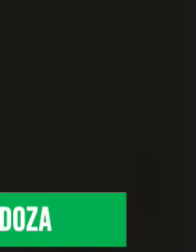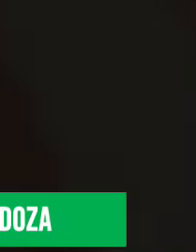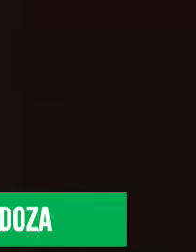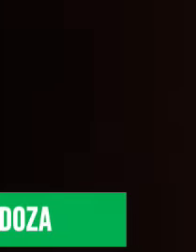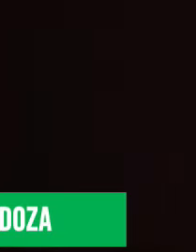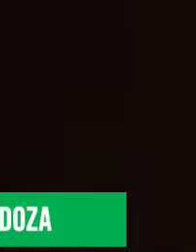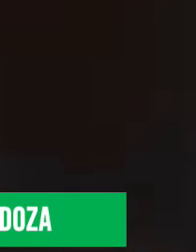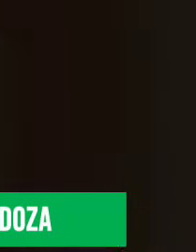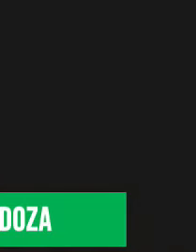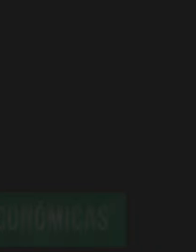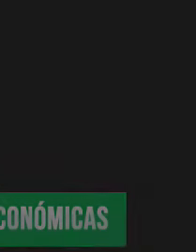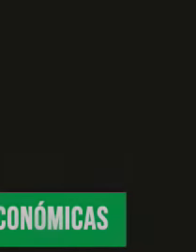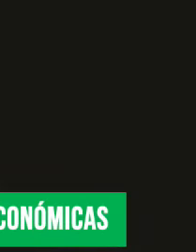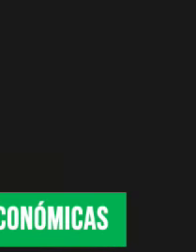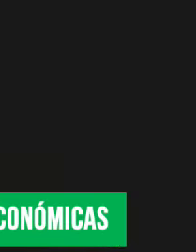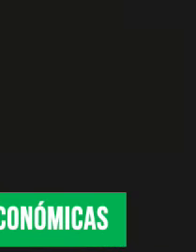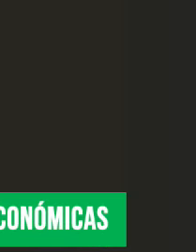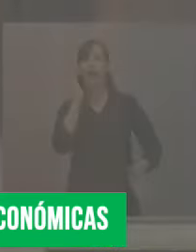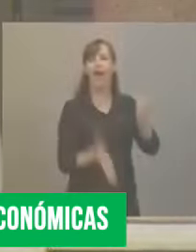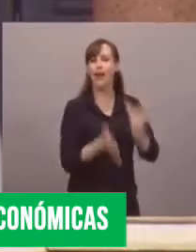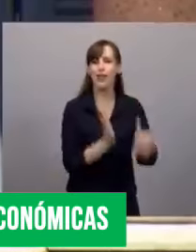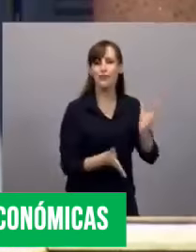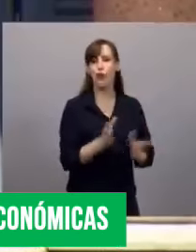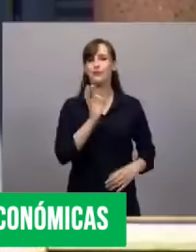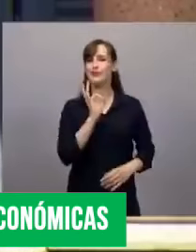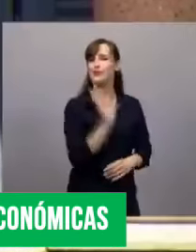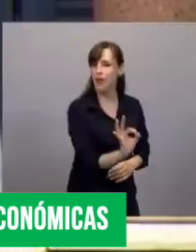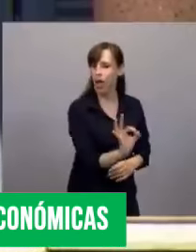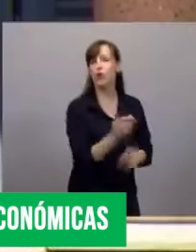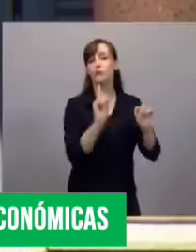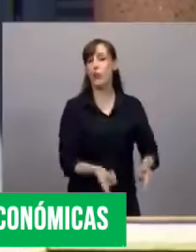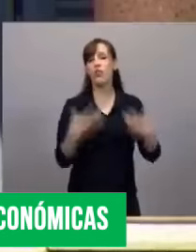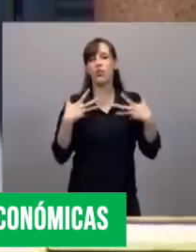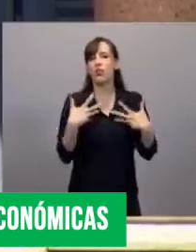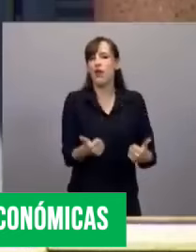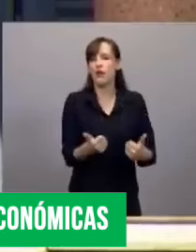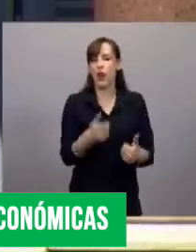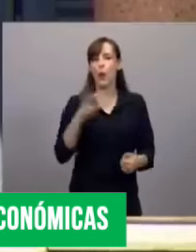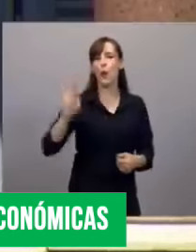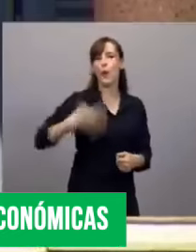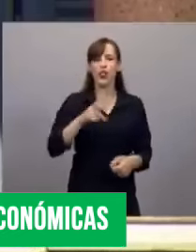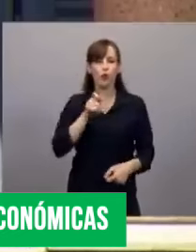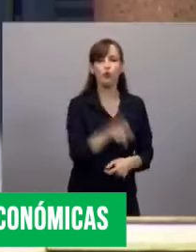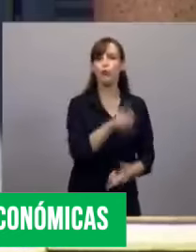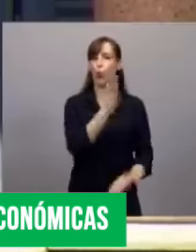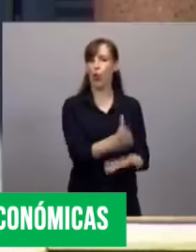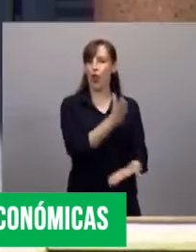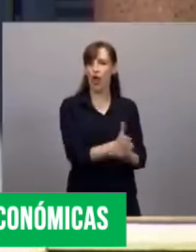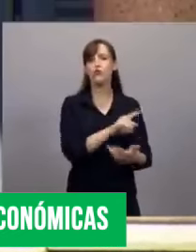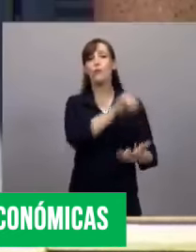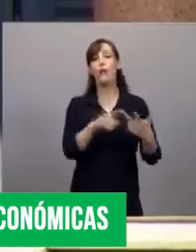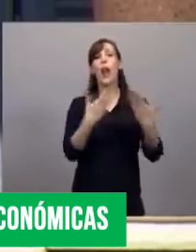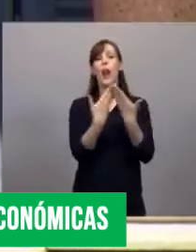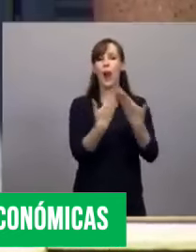éramos nosotros, digamos, que no eran los trabajadores, o por lo menos que no era el votante que definió su voto por Milei. Lo cierto es que en